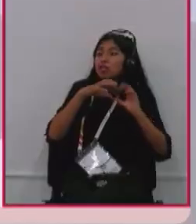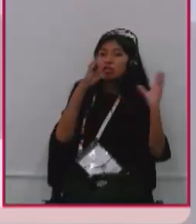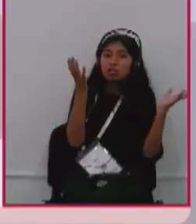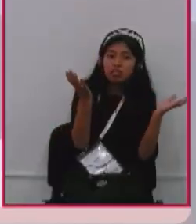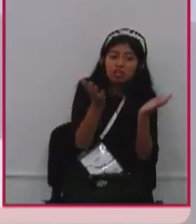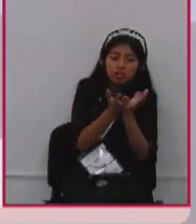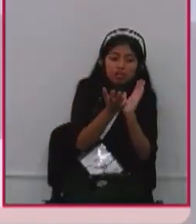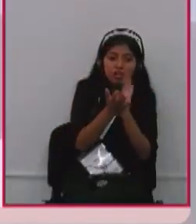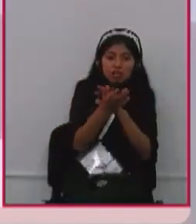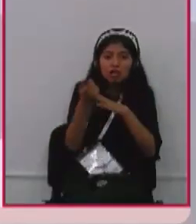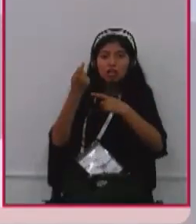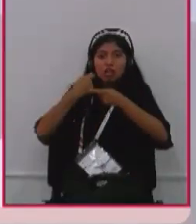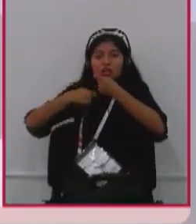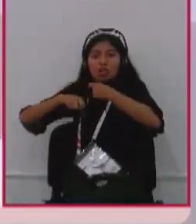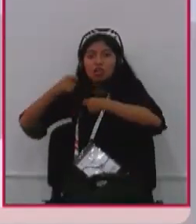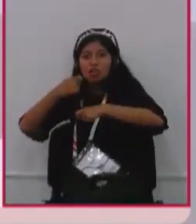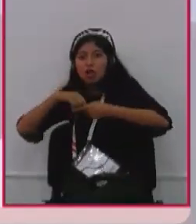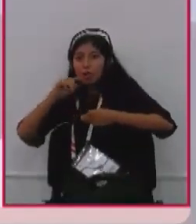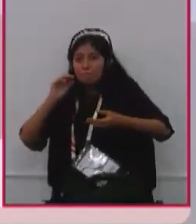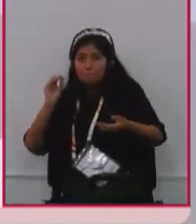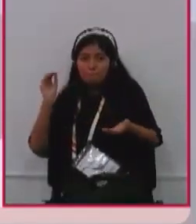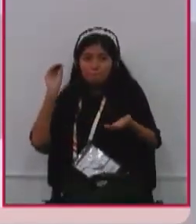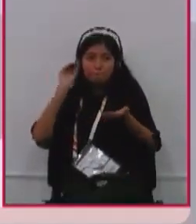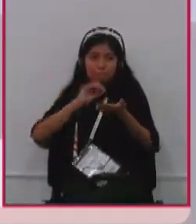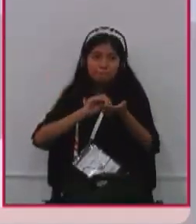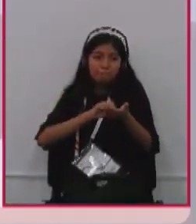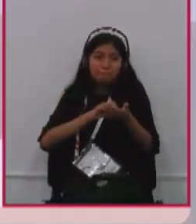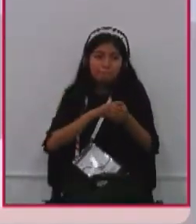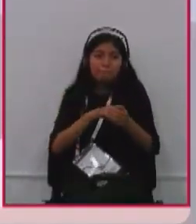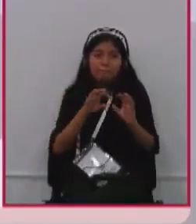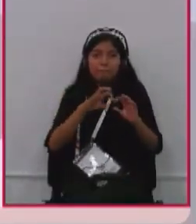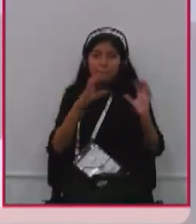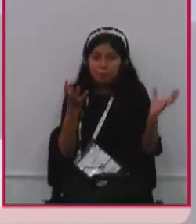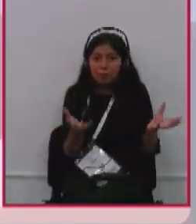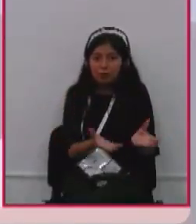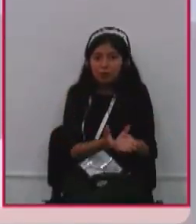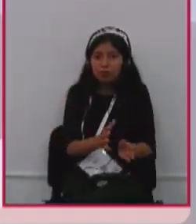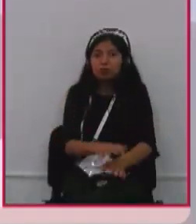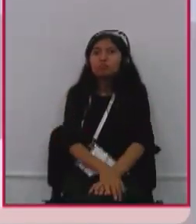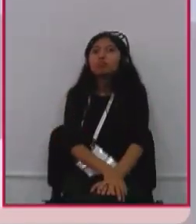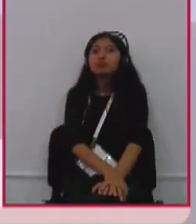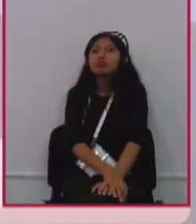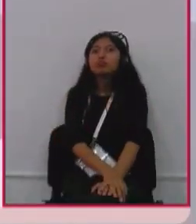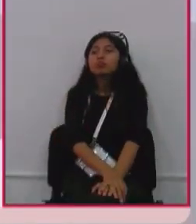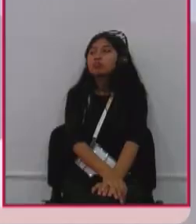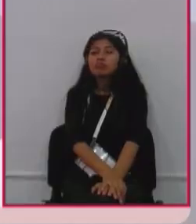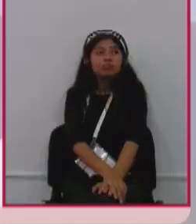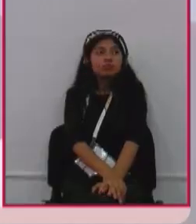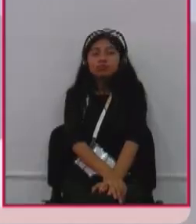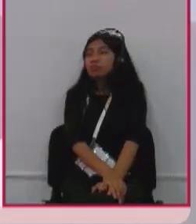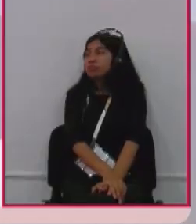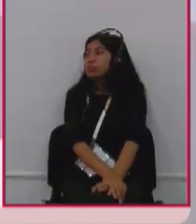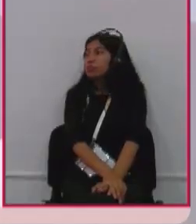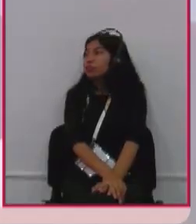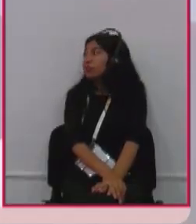obviamente comercializados por las principales compañías mineras de todo el mundo. Muy bien, ¿alguna